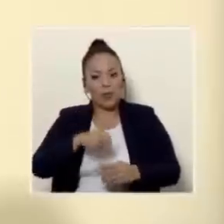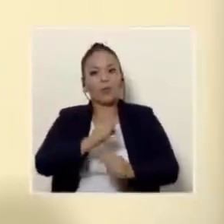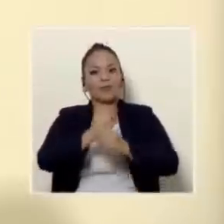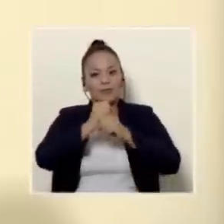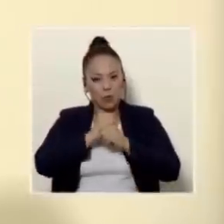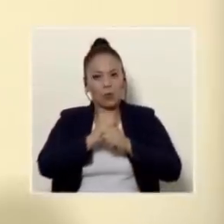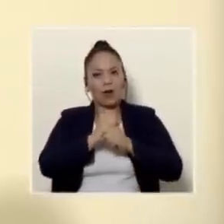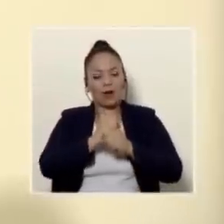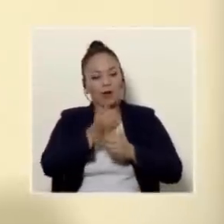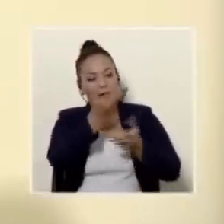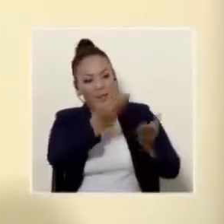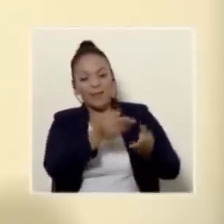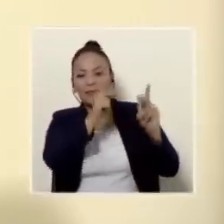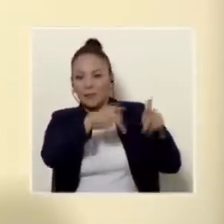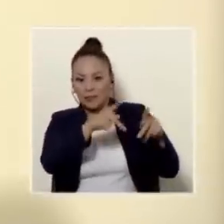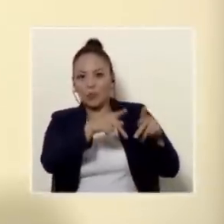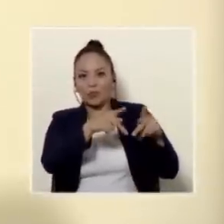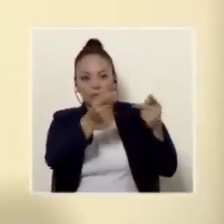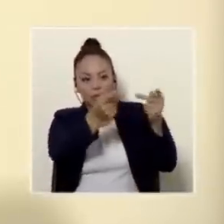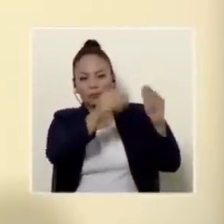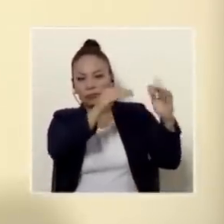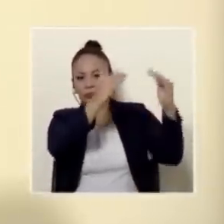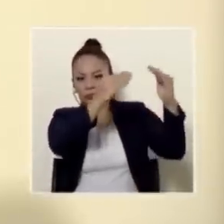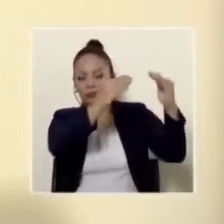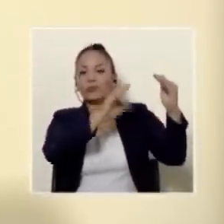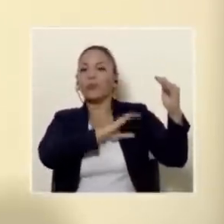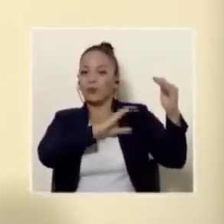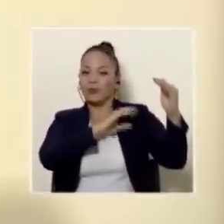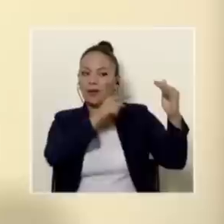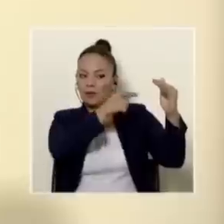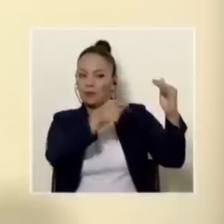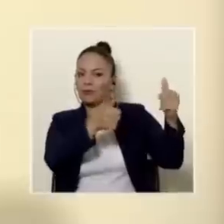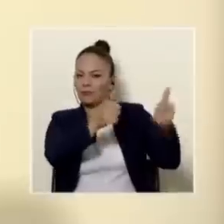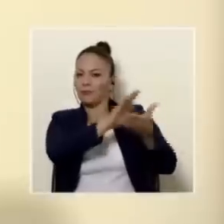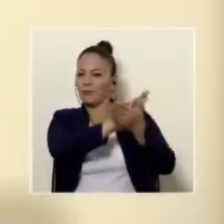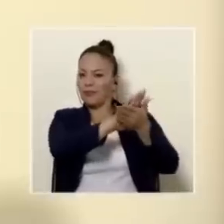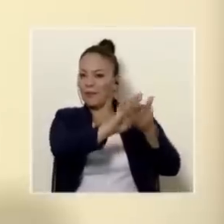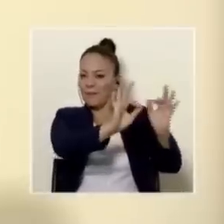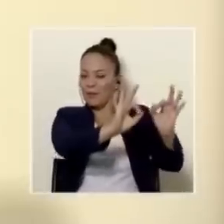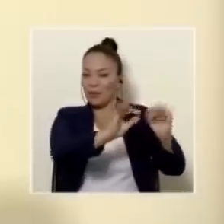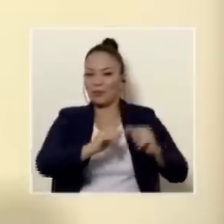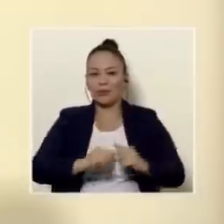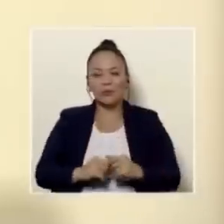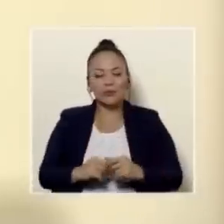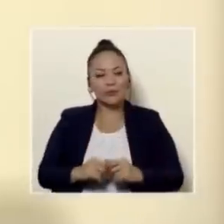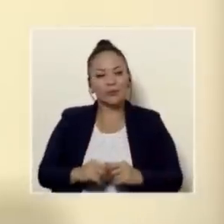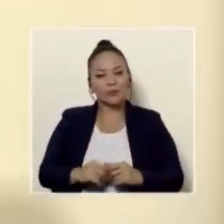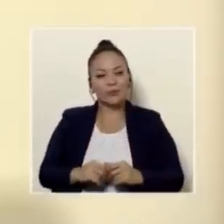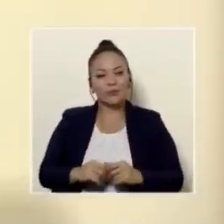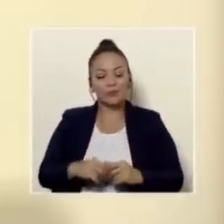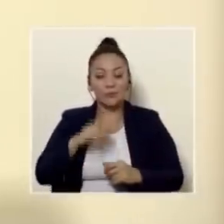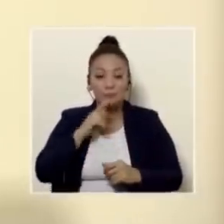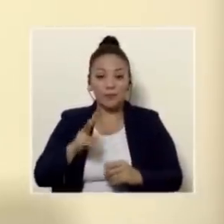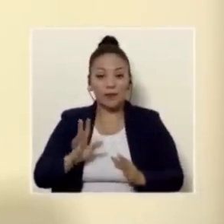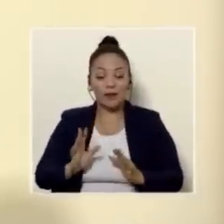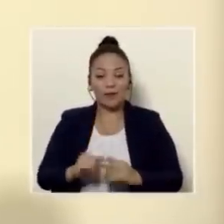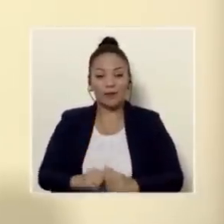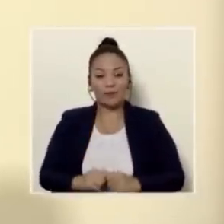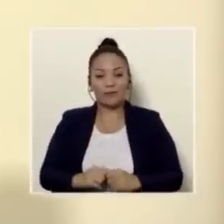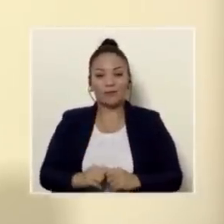los mandos superiores de nuestras fuerzas policiales se mantengan limpios.